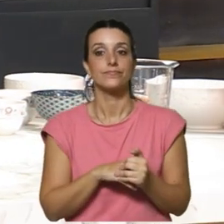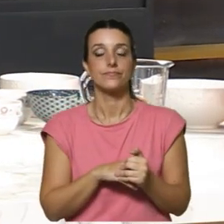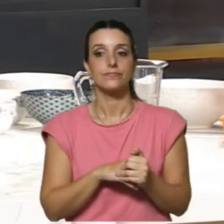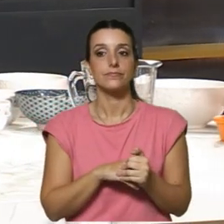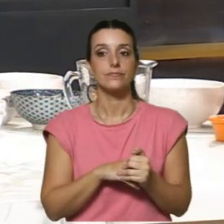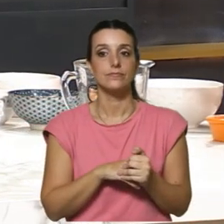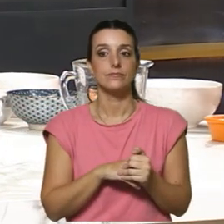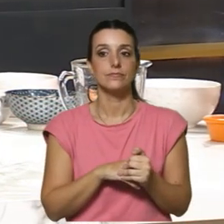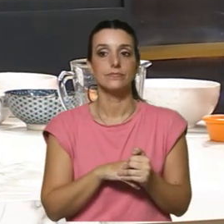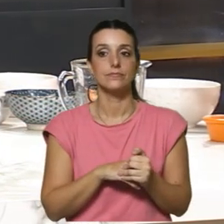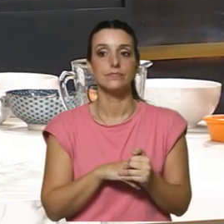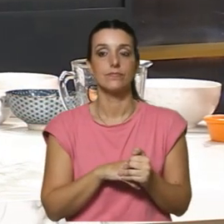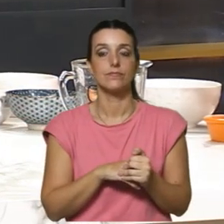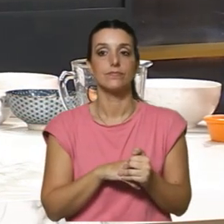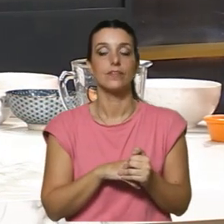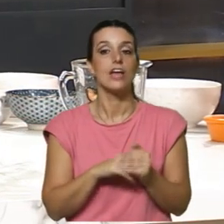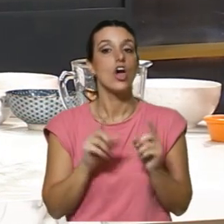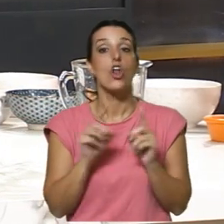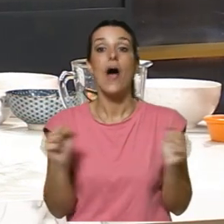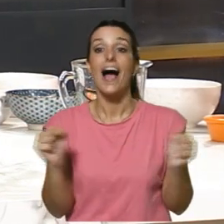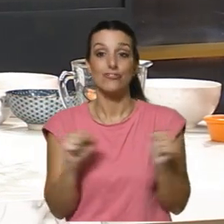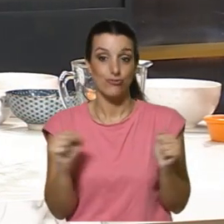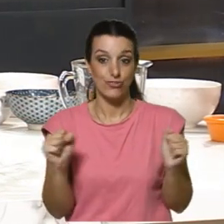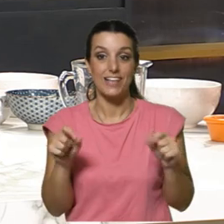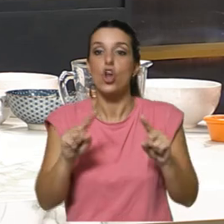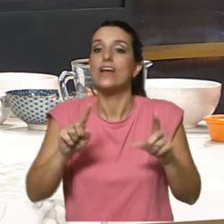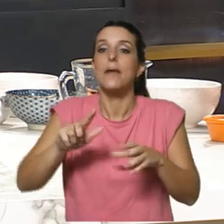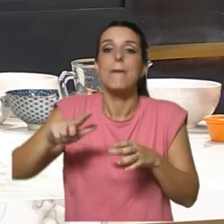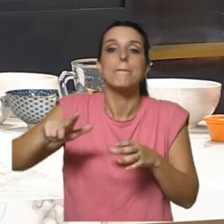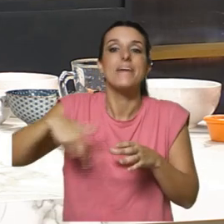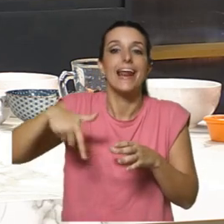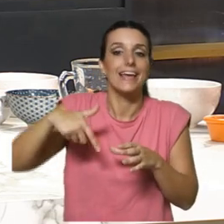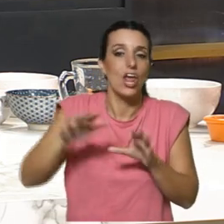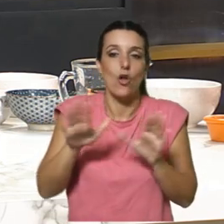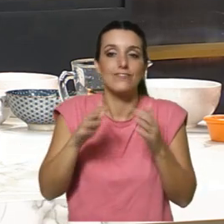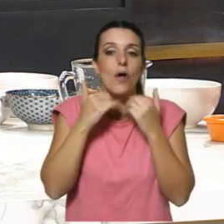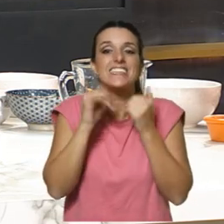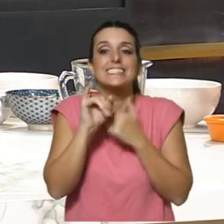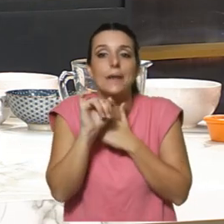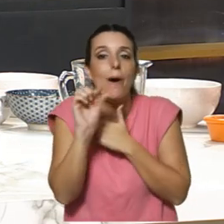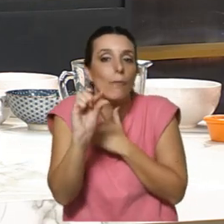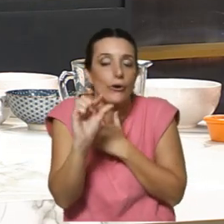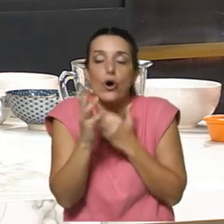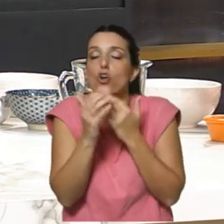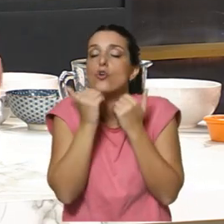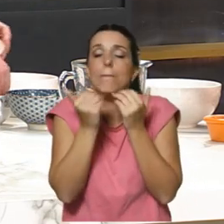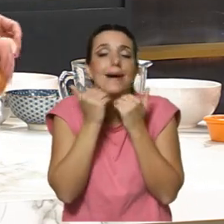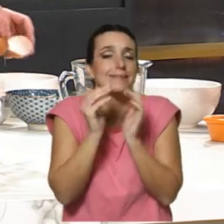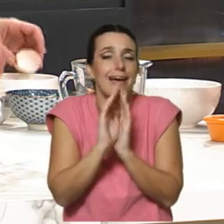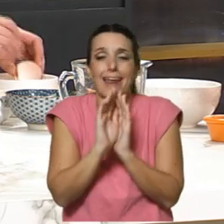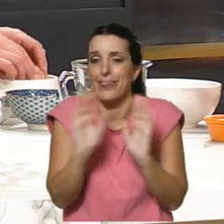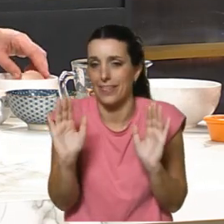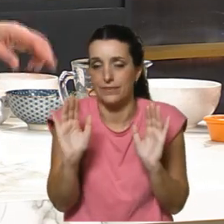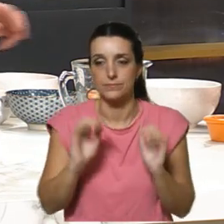Vas así. No te asustes que esto no es como un merengue. Si se te va un poquito de yema, no te va a pasar nada, no lo tenés que descartar.